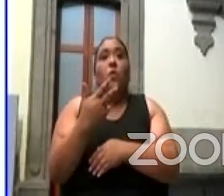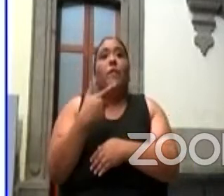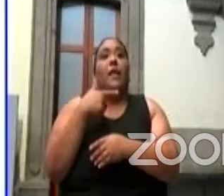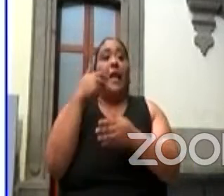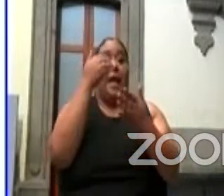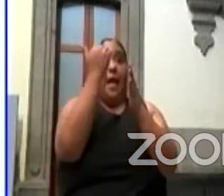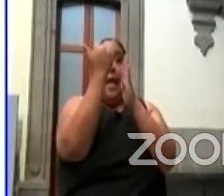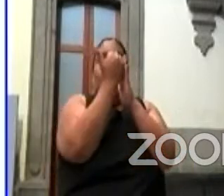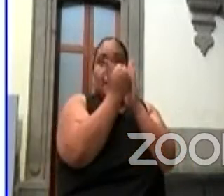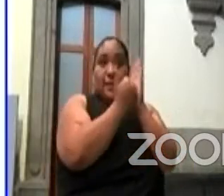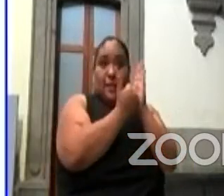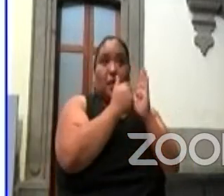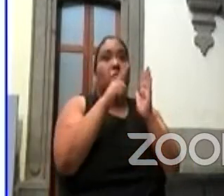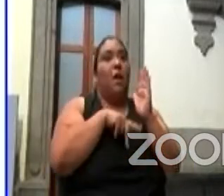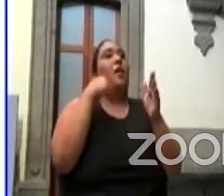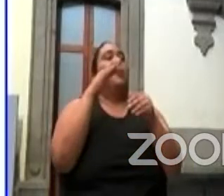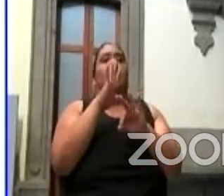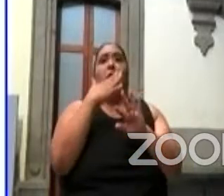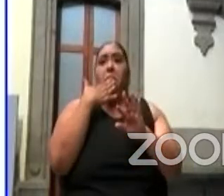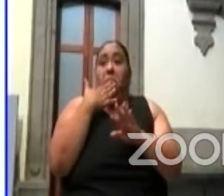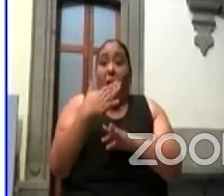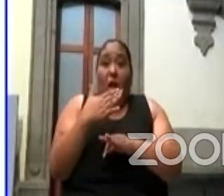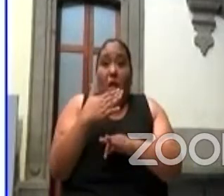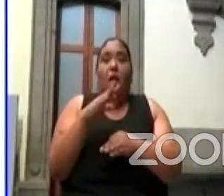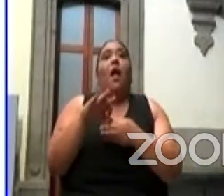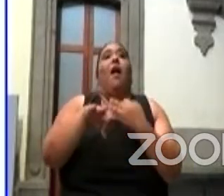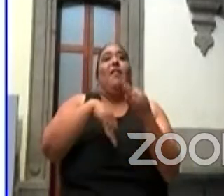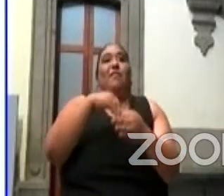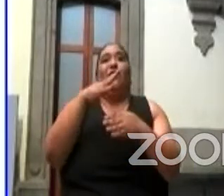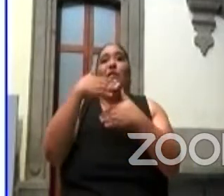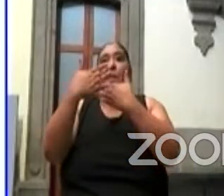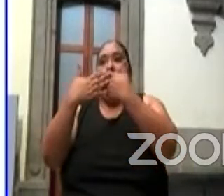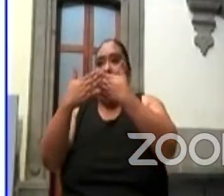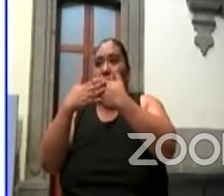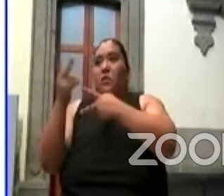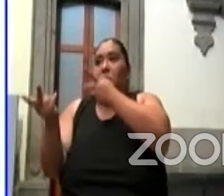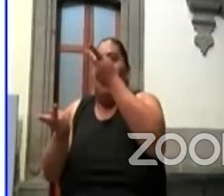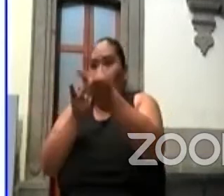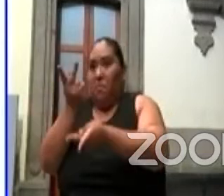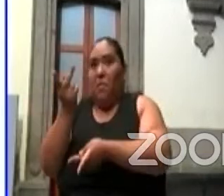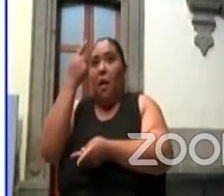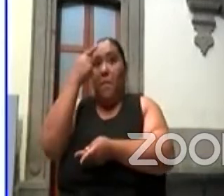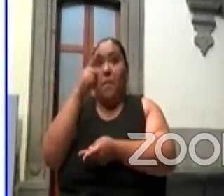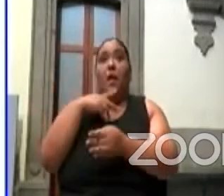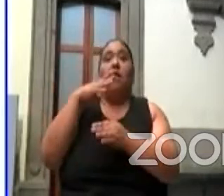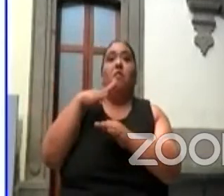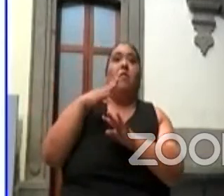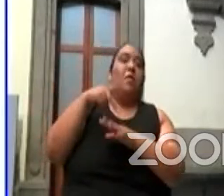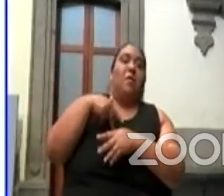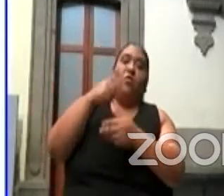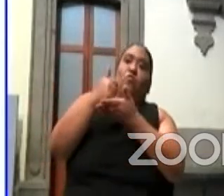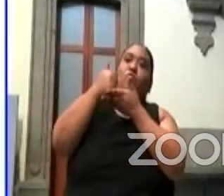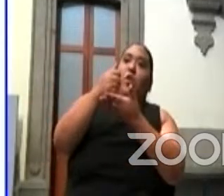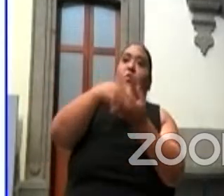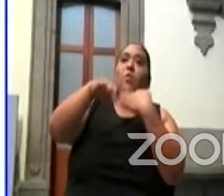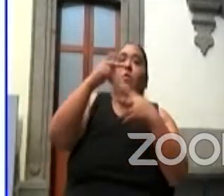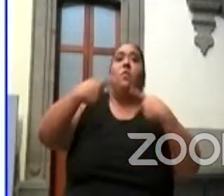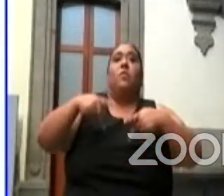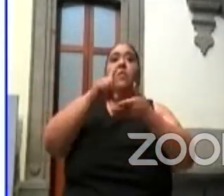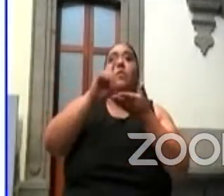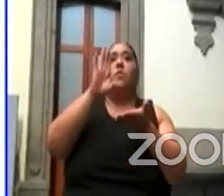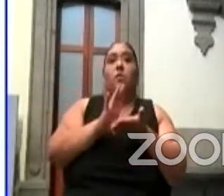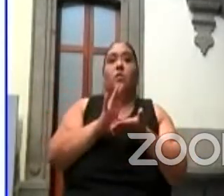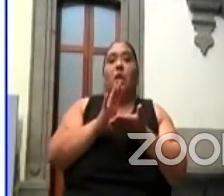las demás consultas que sean a favor de las personas con discapacidad. Entonces es un logro que estamos haciendo también en